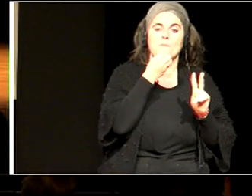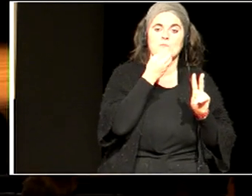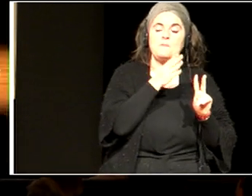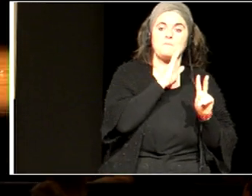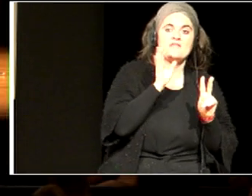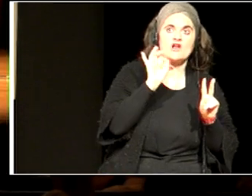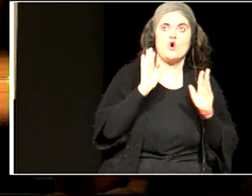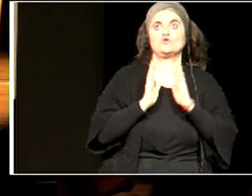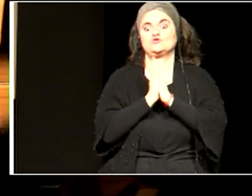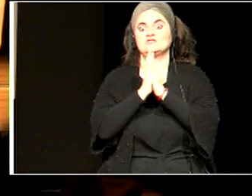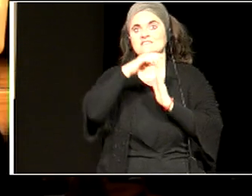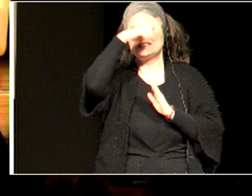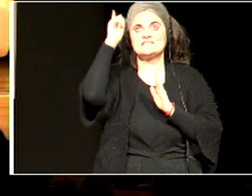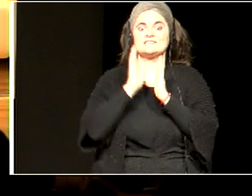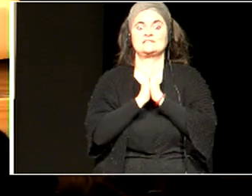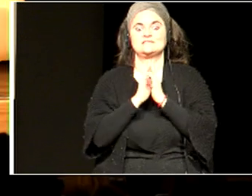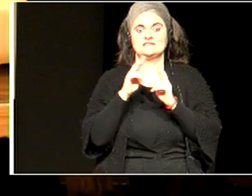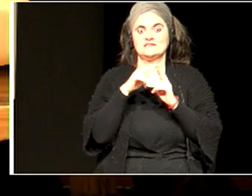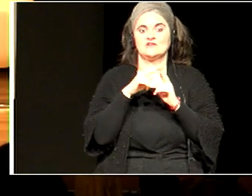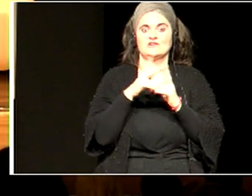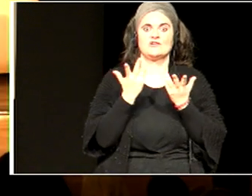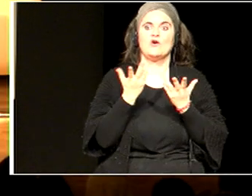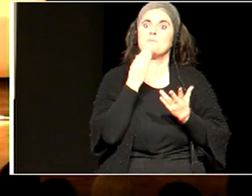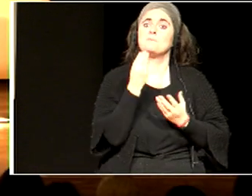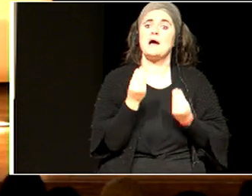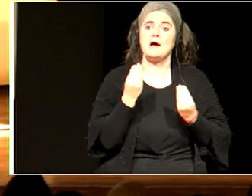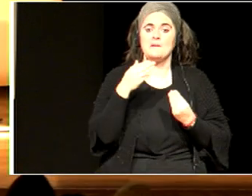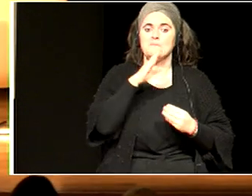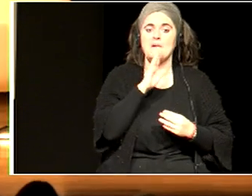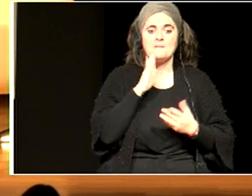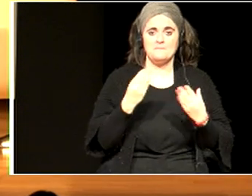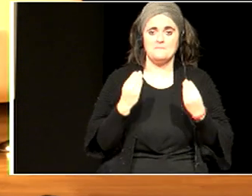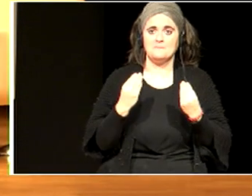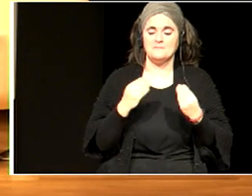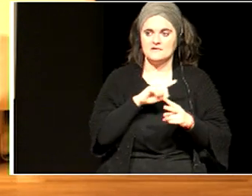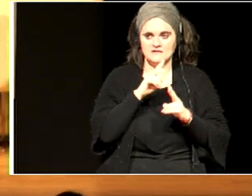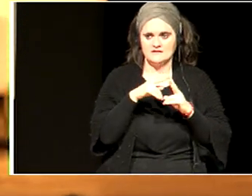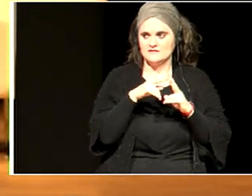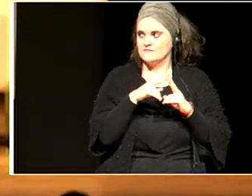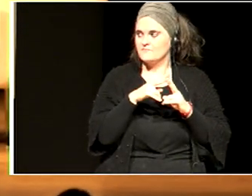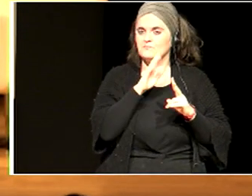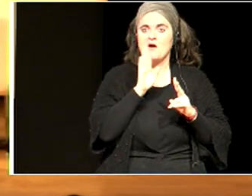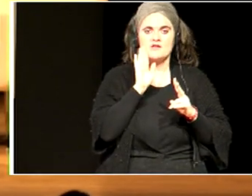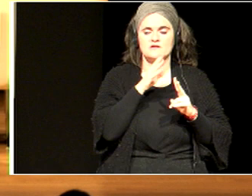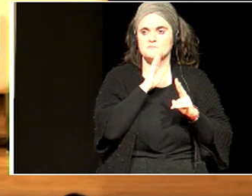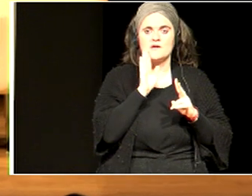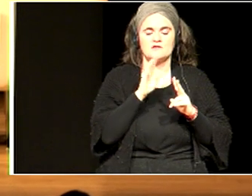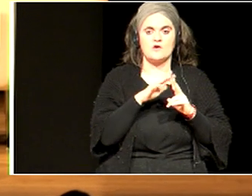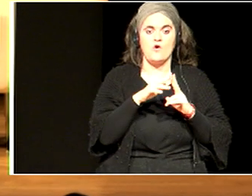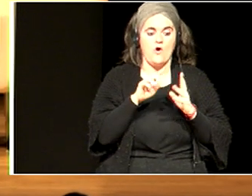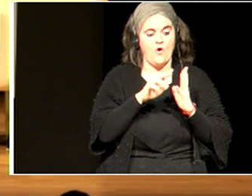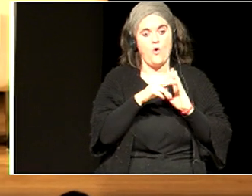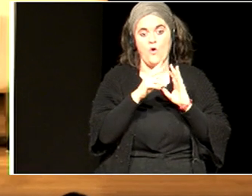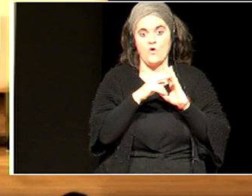unido la mamá o la madre una obra madre pero igual la madre y si no eres o bruja o